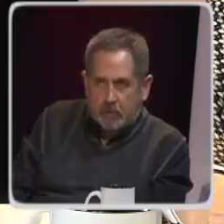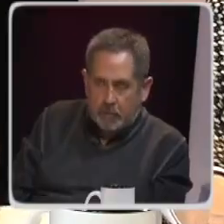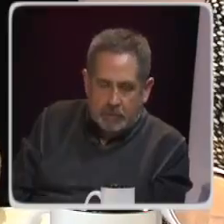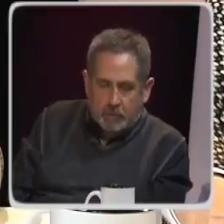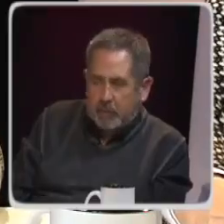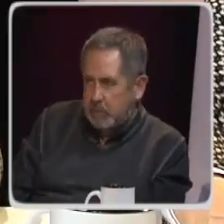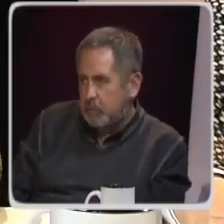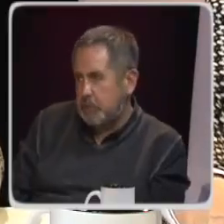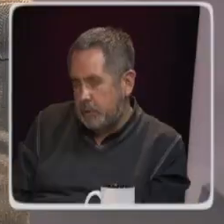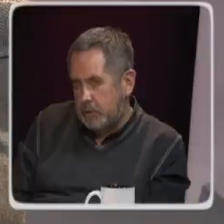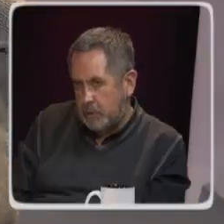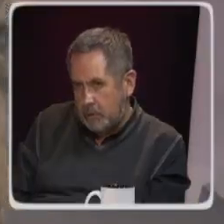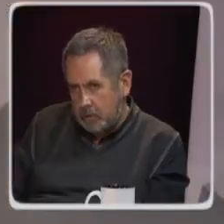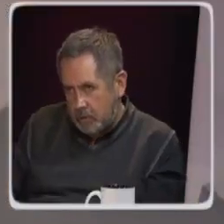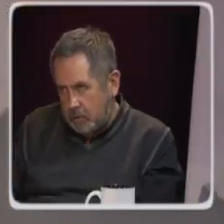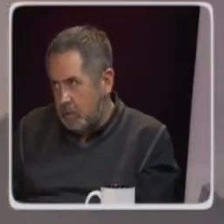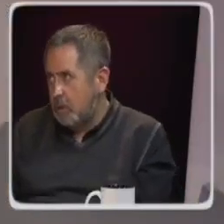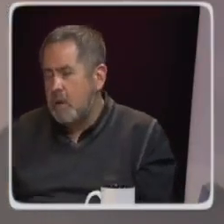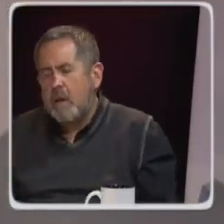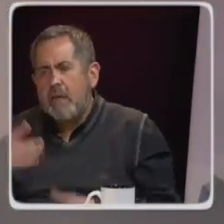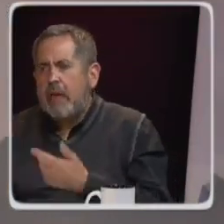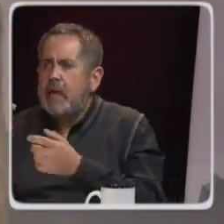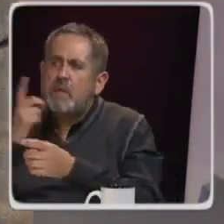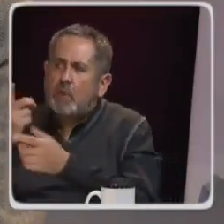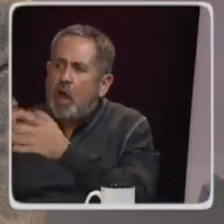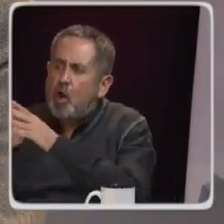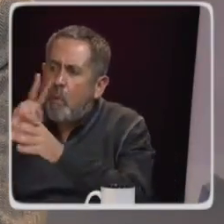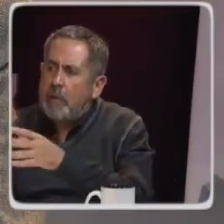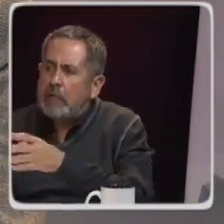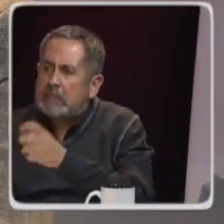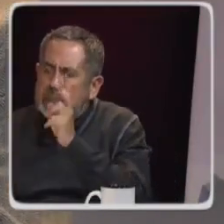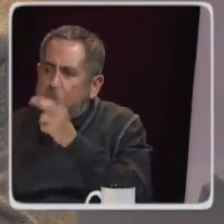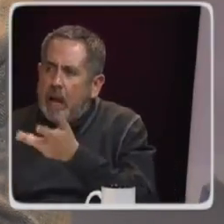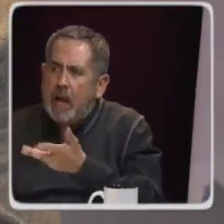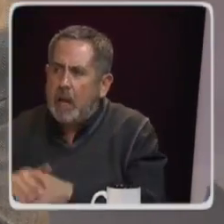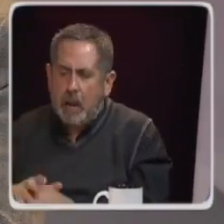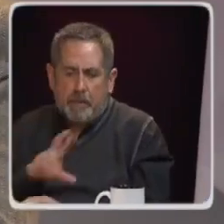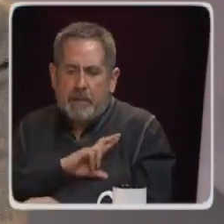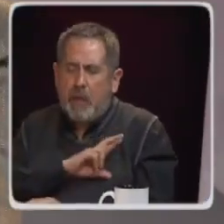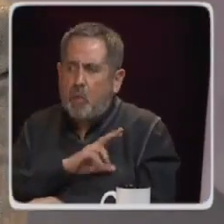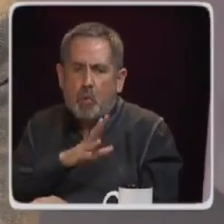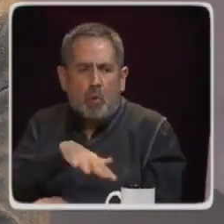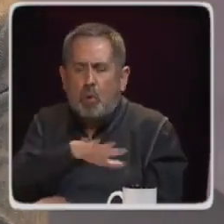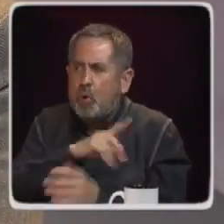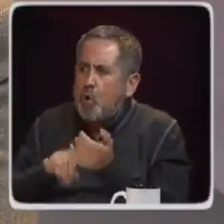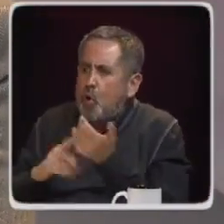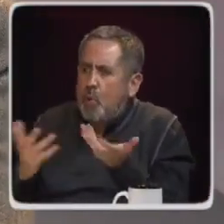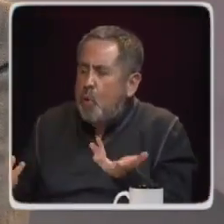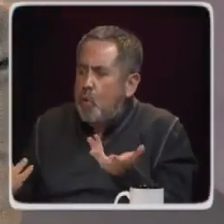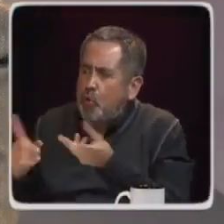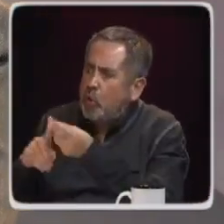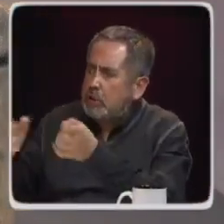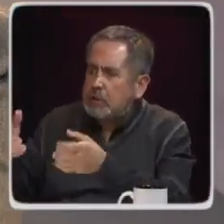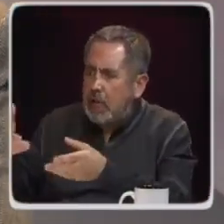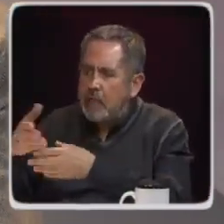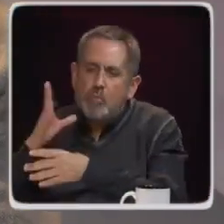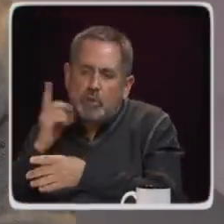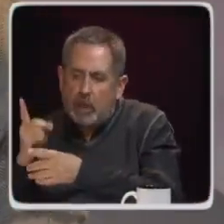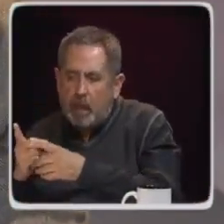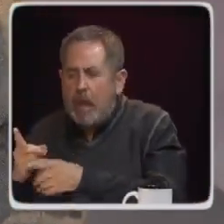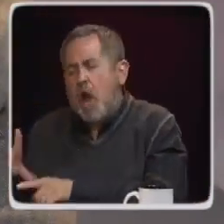ir avanzando en estas políticas. Entonces tenemos 45,000 asociaciones que tienen que ver con personas con discapacidad. Yo nada más me imagino